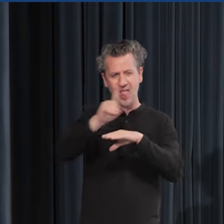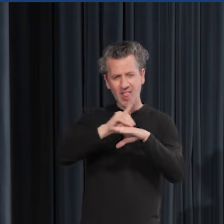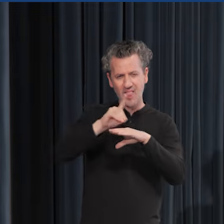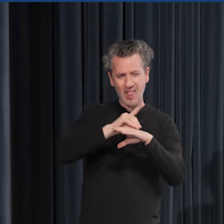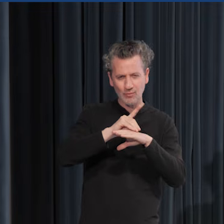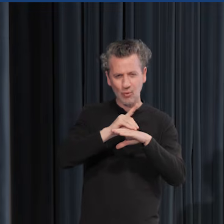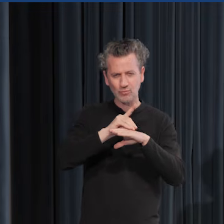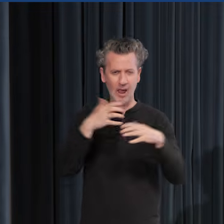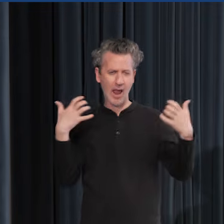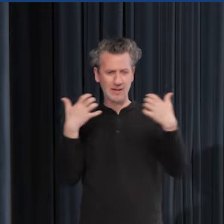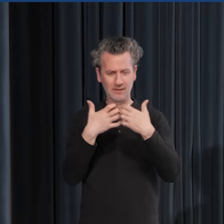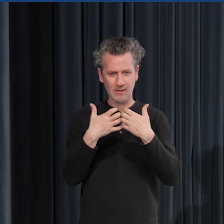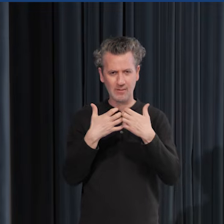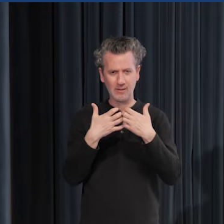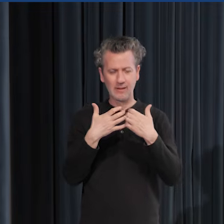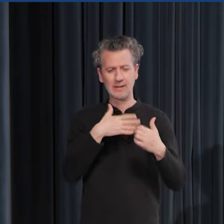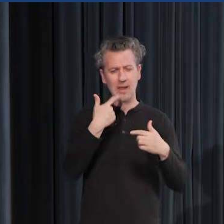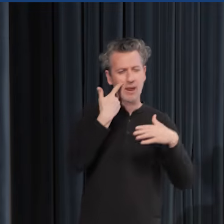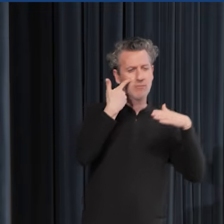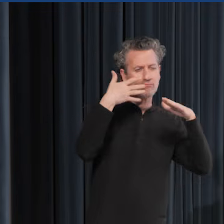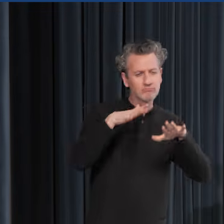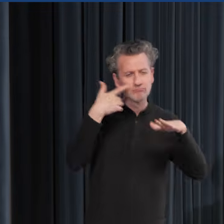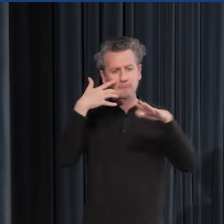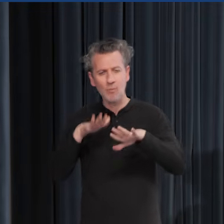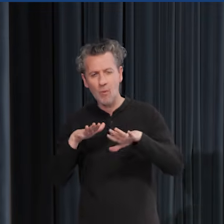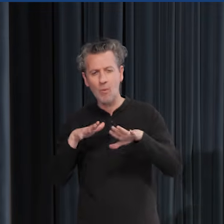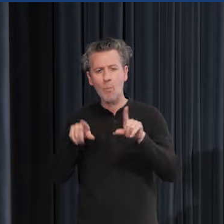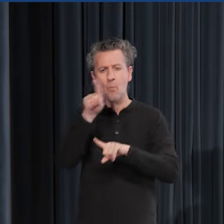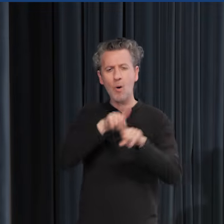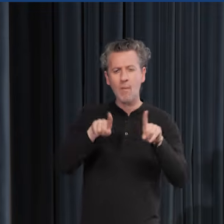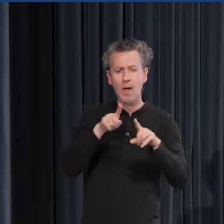con la finalidad de identificar estas actividades y para